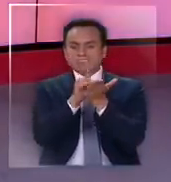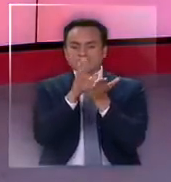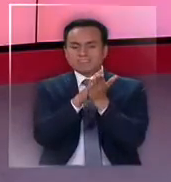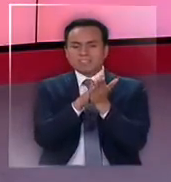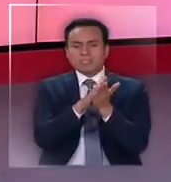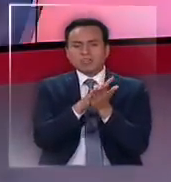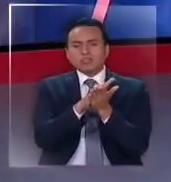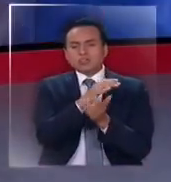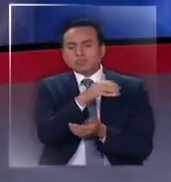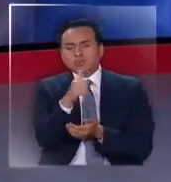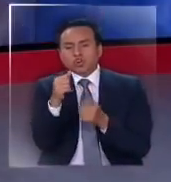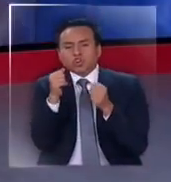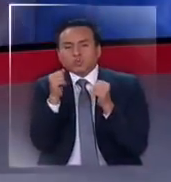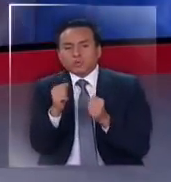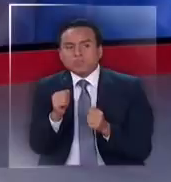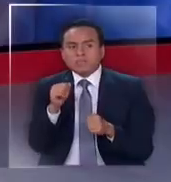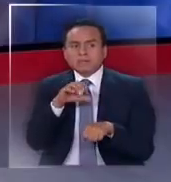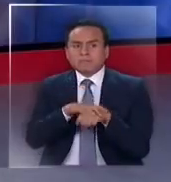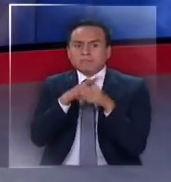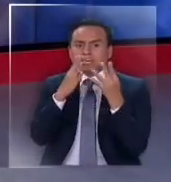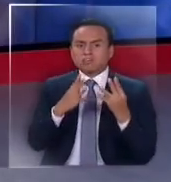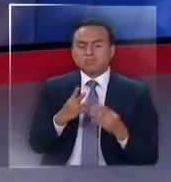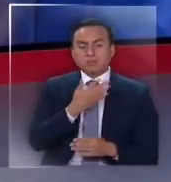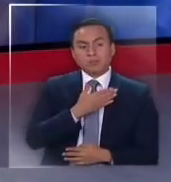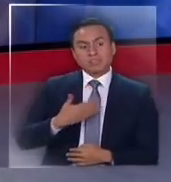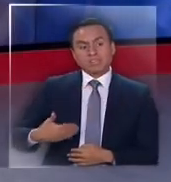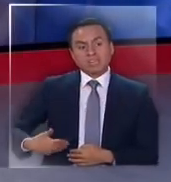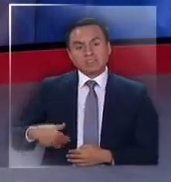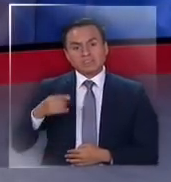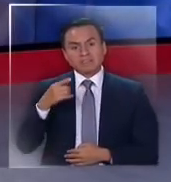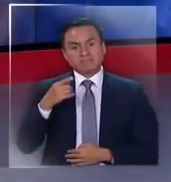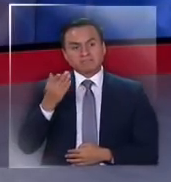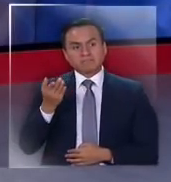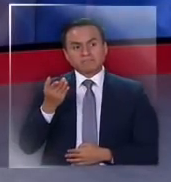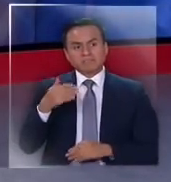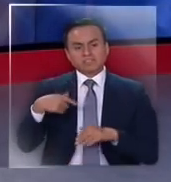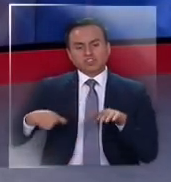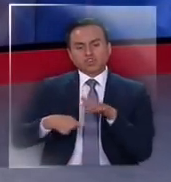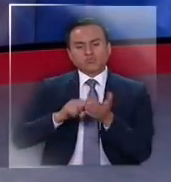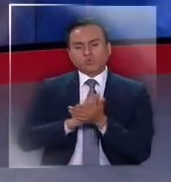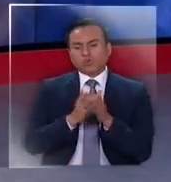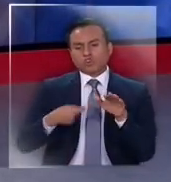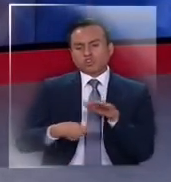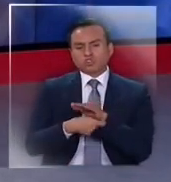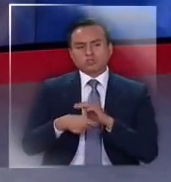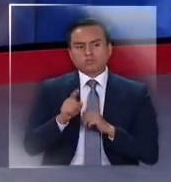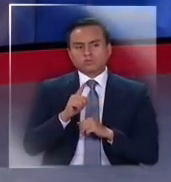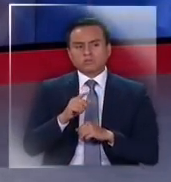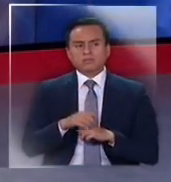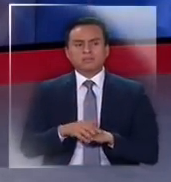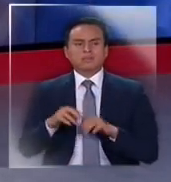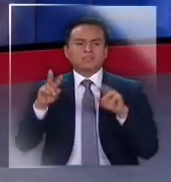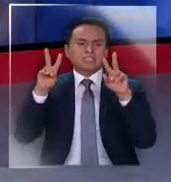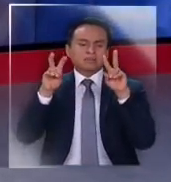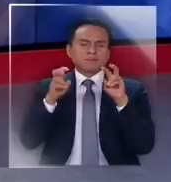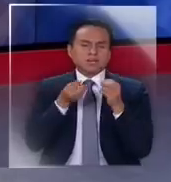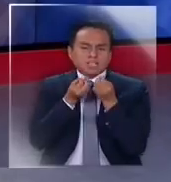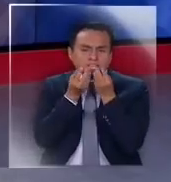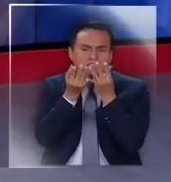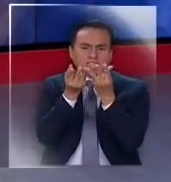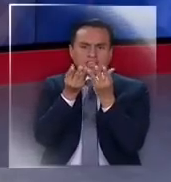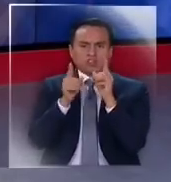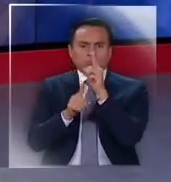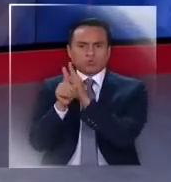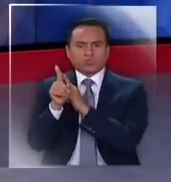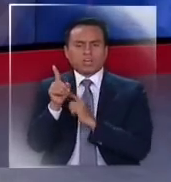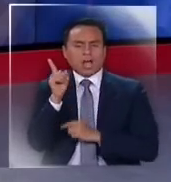Todos podemos ir presos. A un presidente no le damos sobornos porque es honesto. Son algunas declaraciones